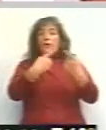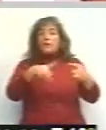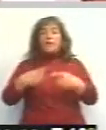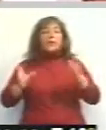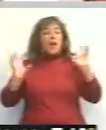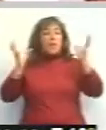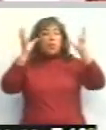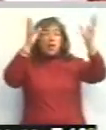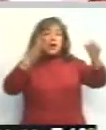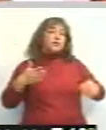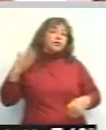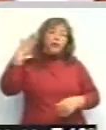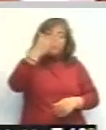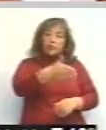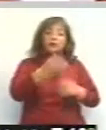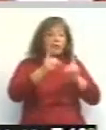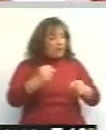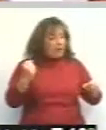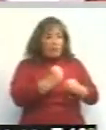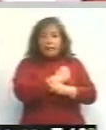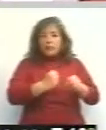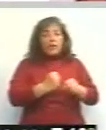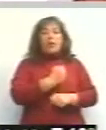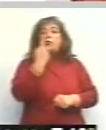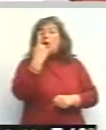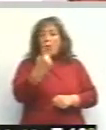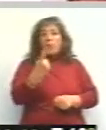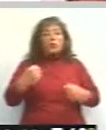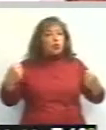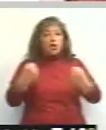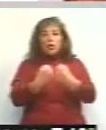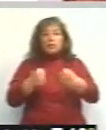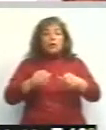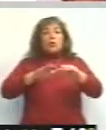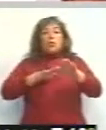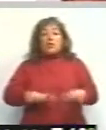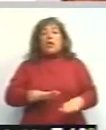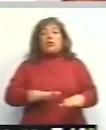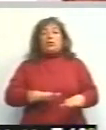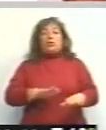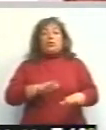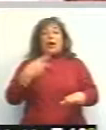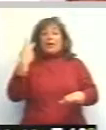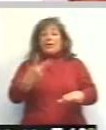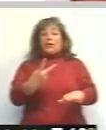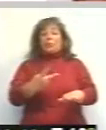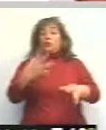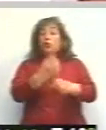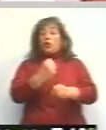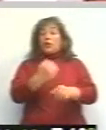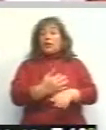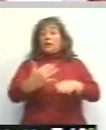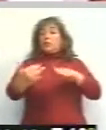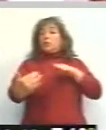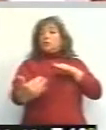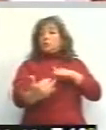del SAMEC. Se pudo confirmar que uno de los colectivos no estaba en marcha, el segundo de estos